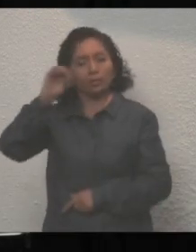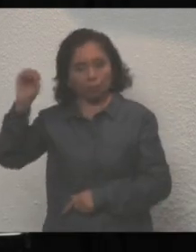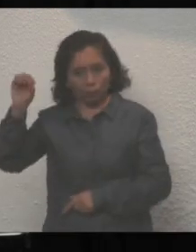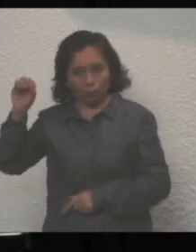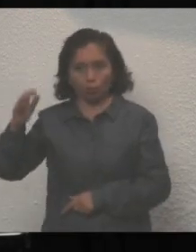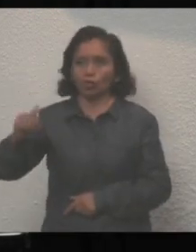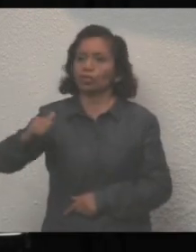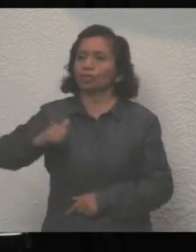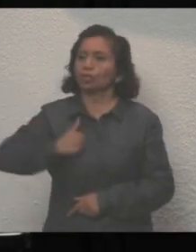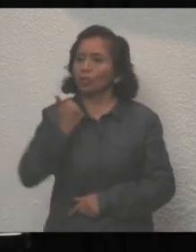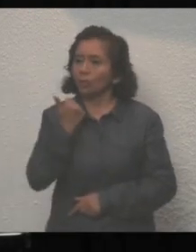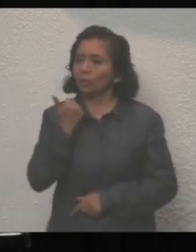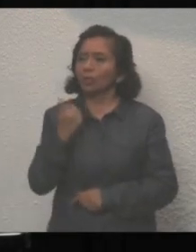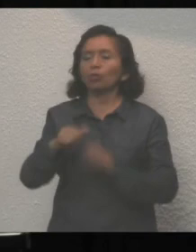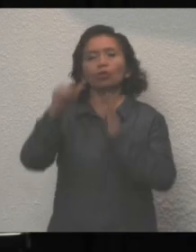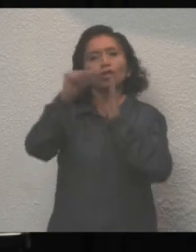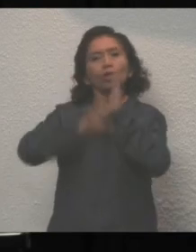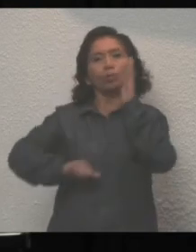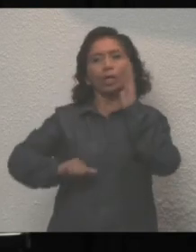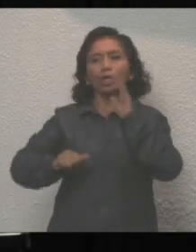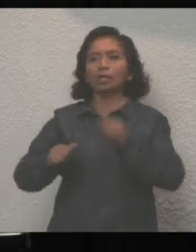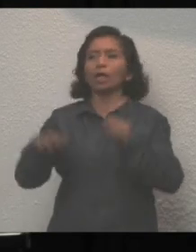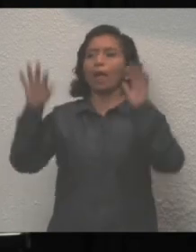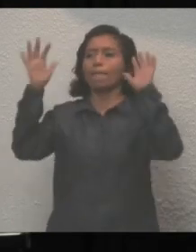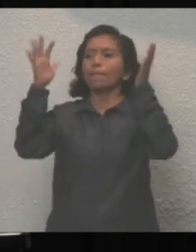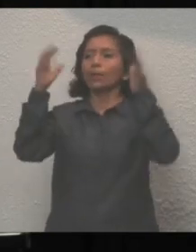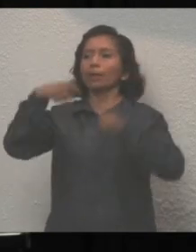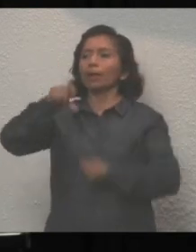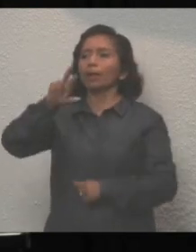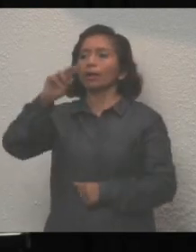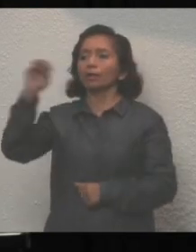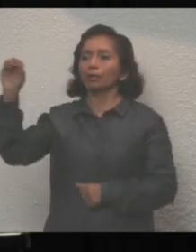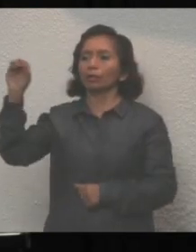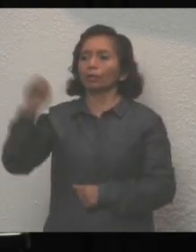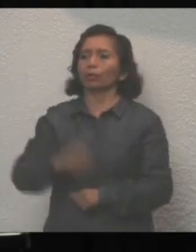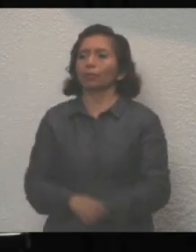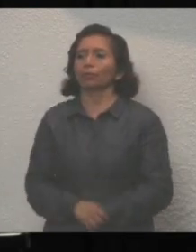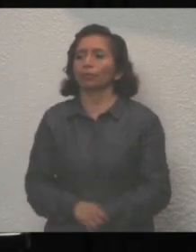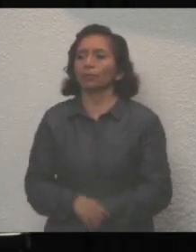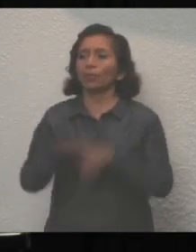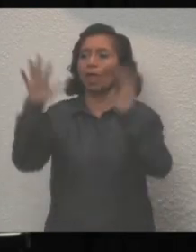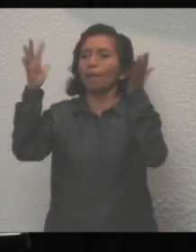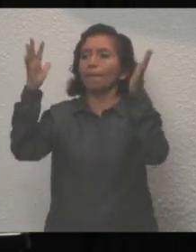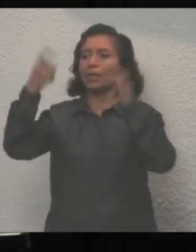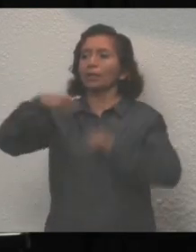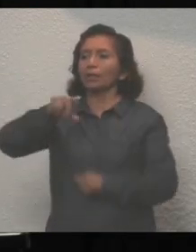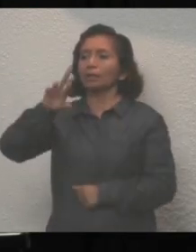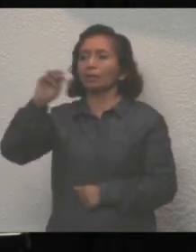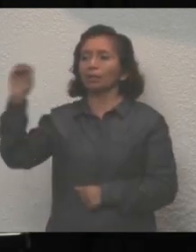aprovechando por ser el mes patrio, ¡viva Quintana Roo! ¡Viva Quintana Roo!